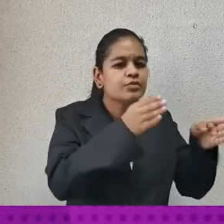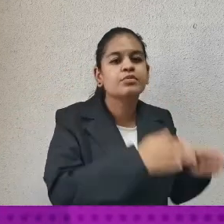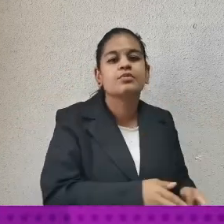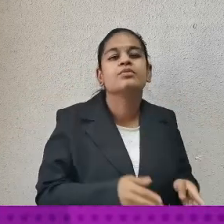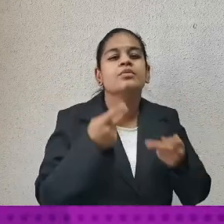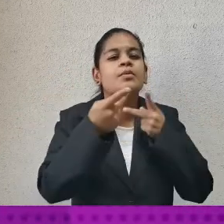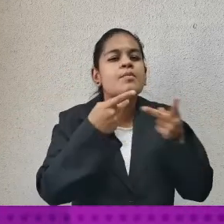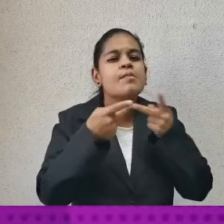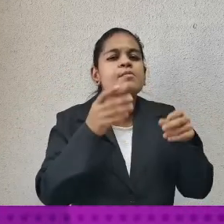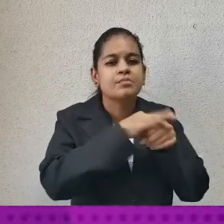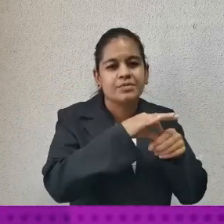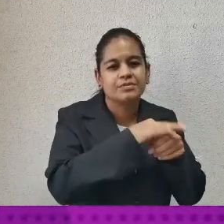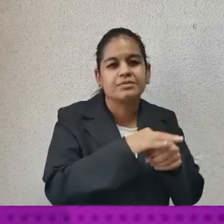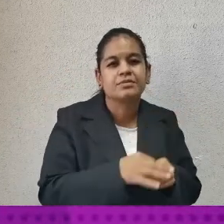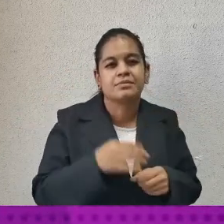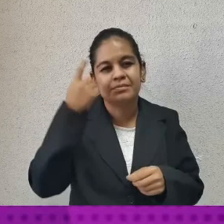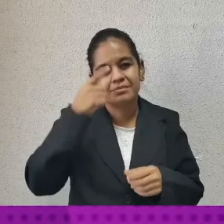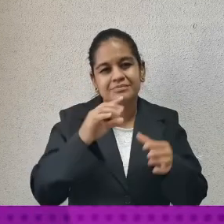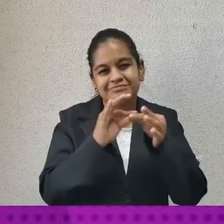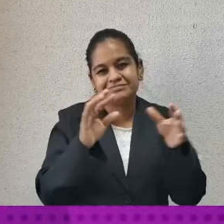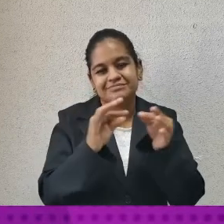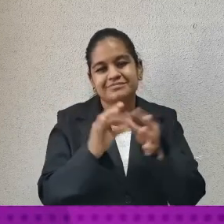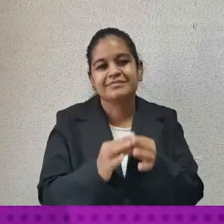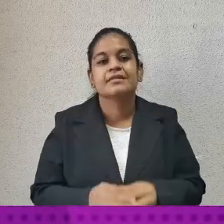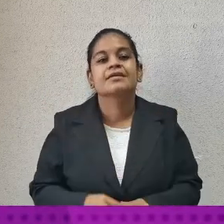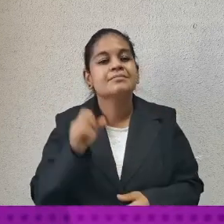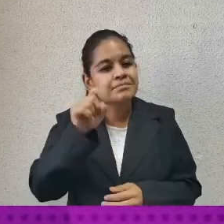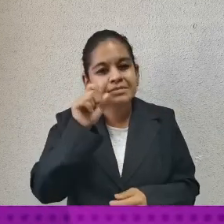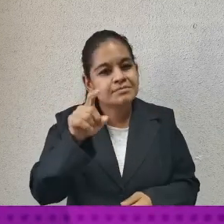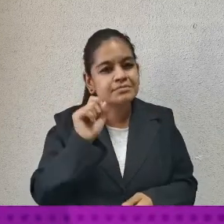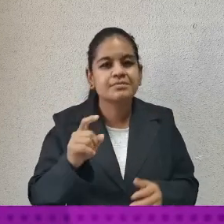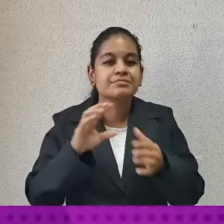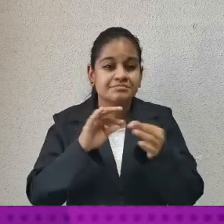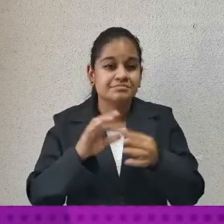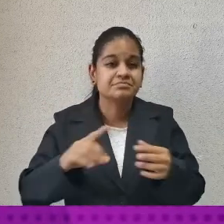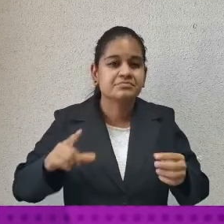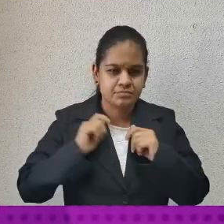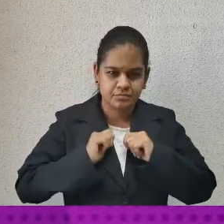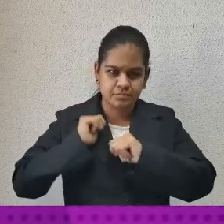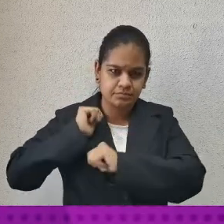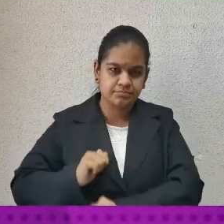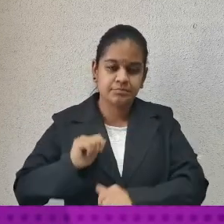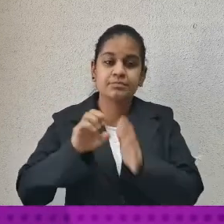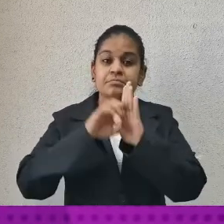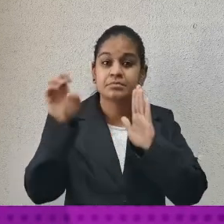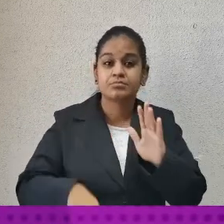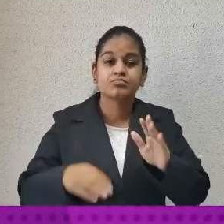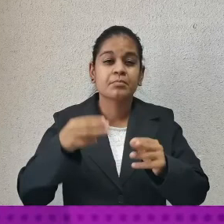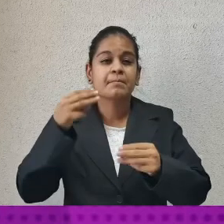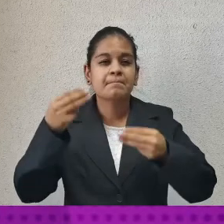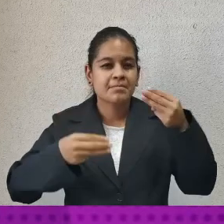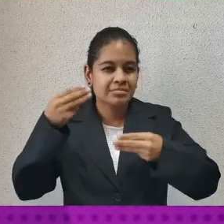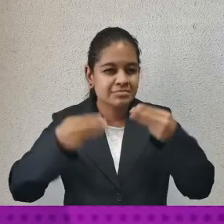tienen que tener confianza en que habrá jueces, magistrados que podrán resolver estos temas electorales ante